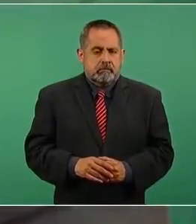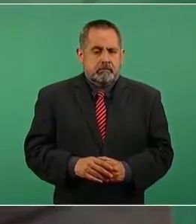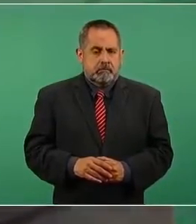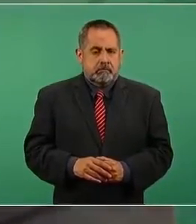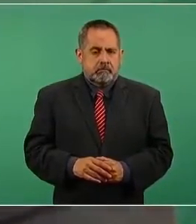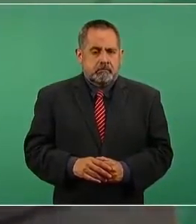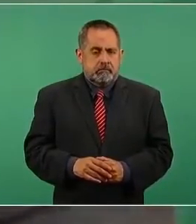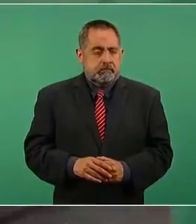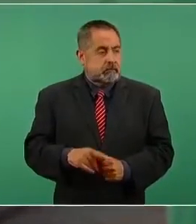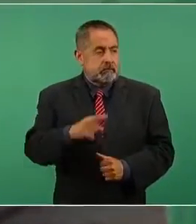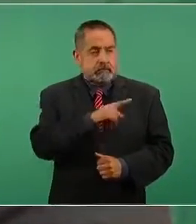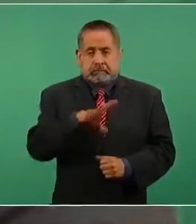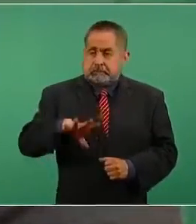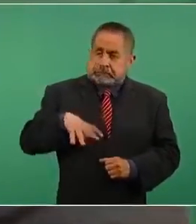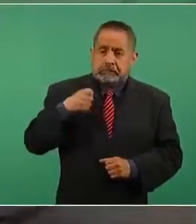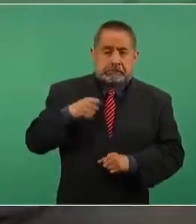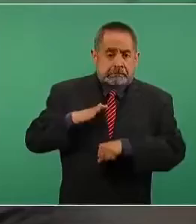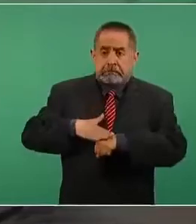no tienen llenadera,